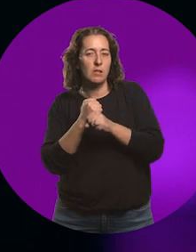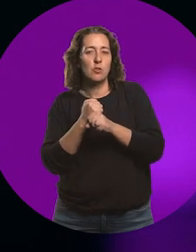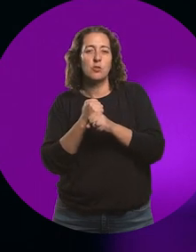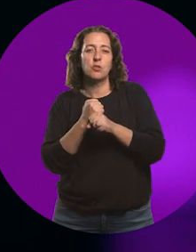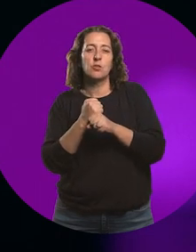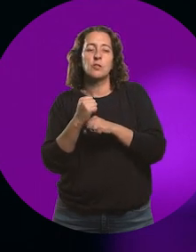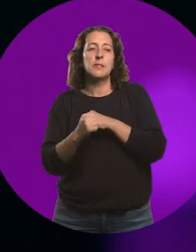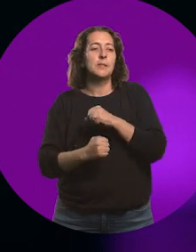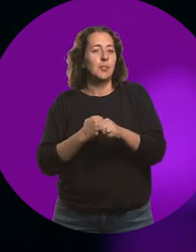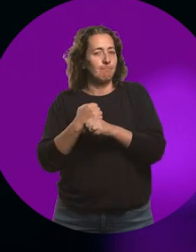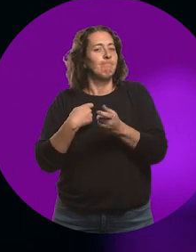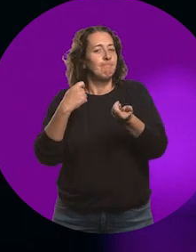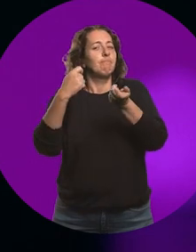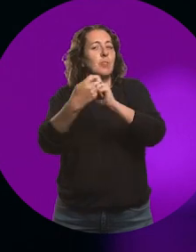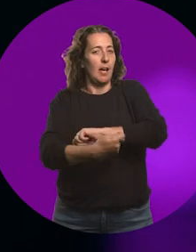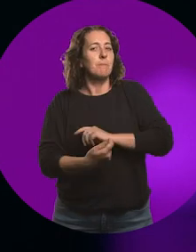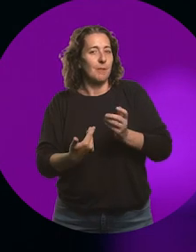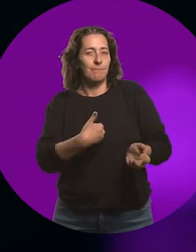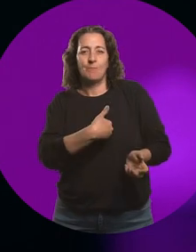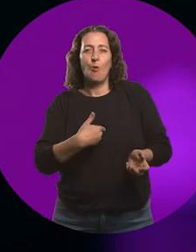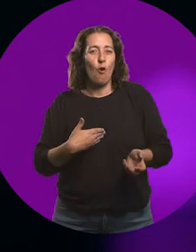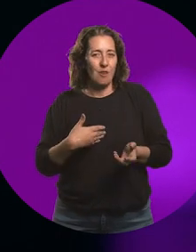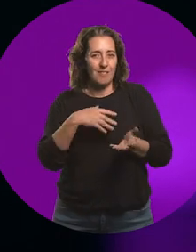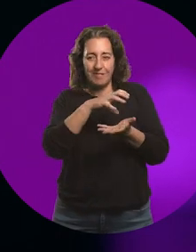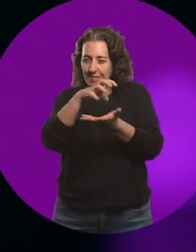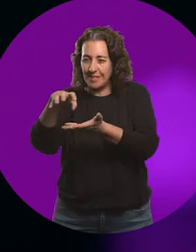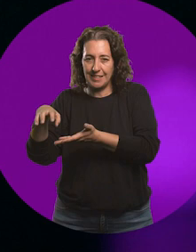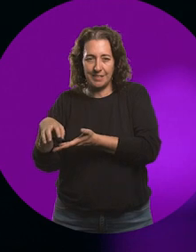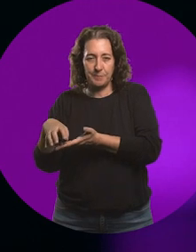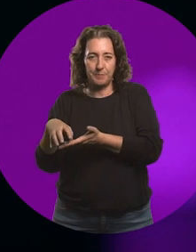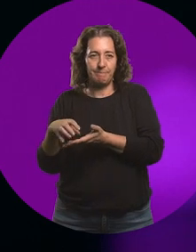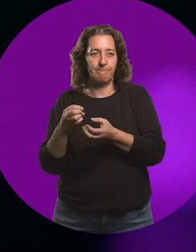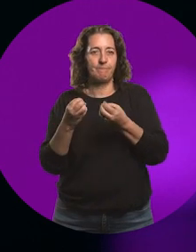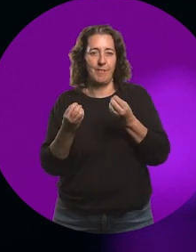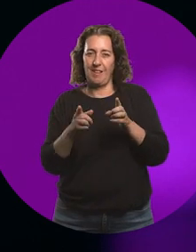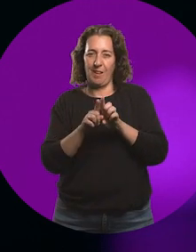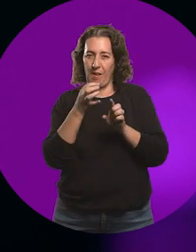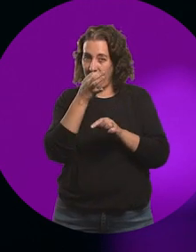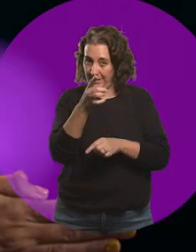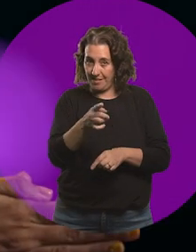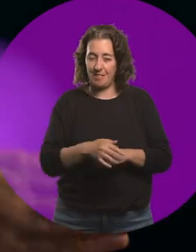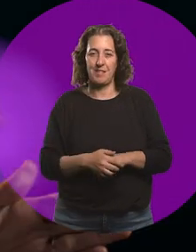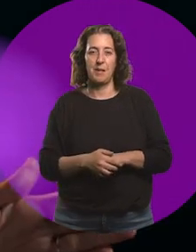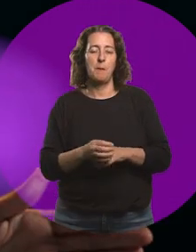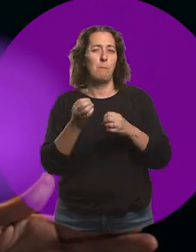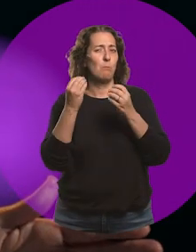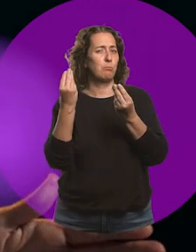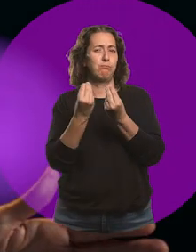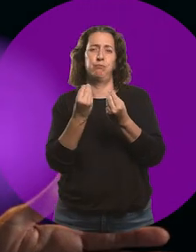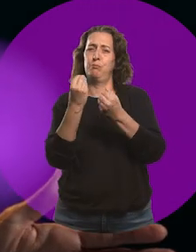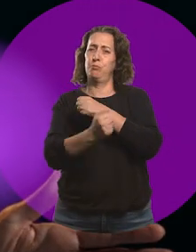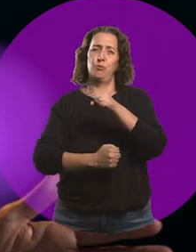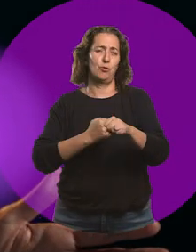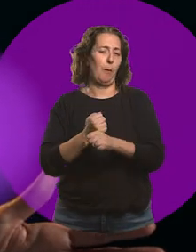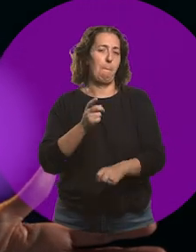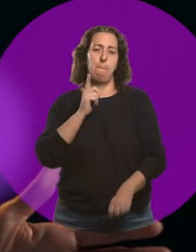que yo he cambiado más de rol y de escenario, como vos decís. Por muchos años me dediqué a